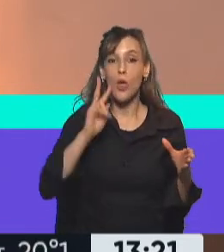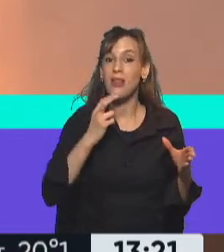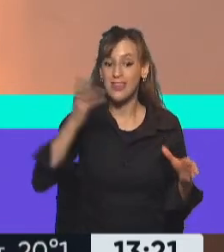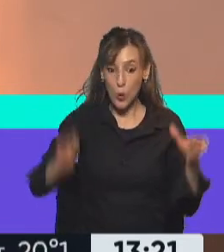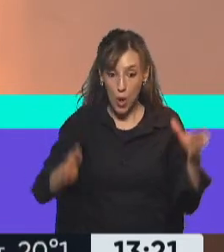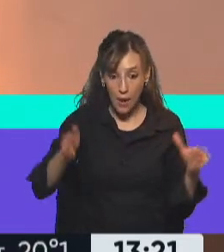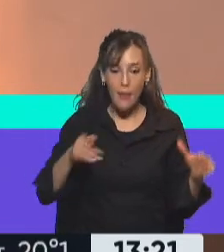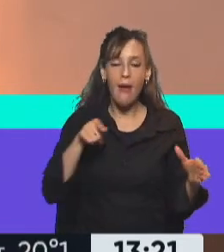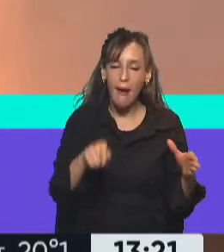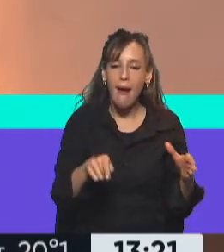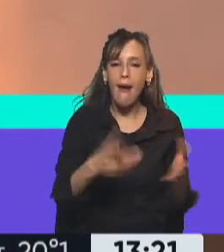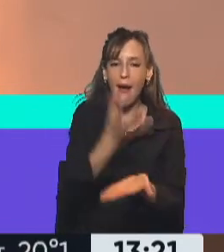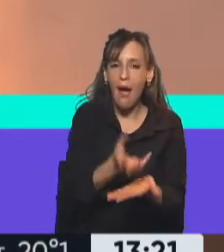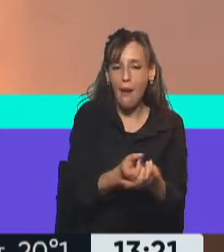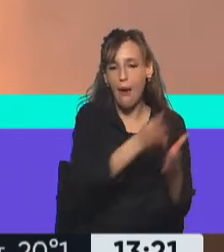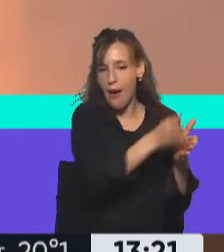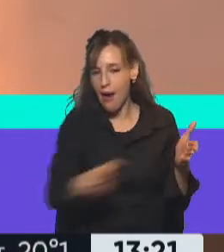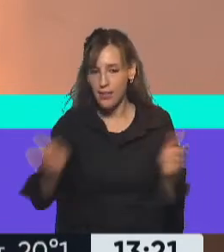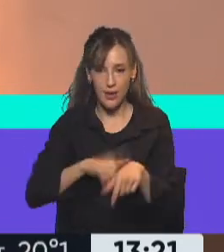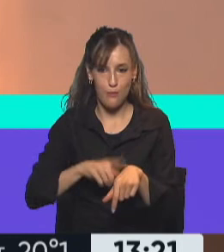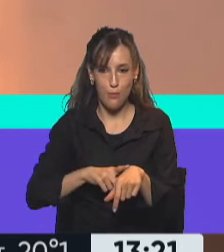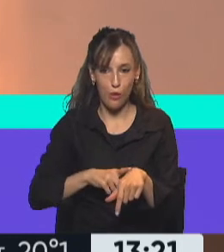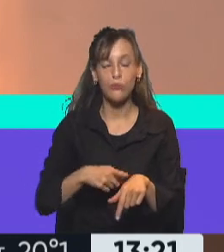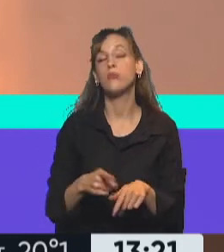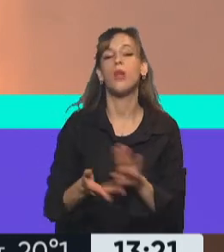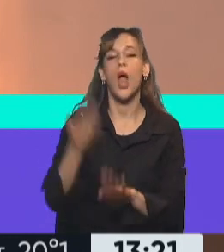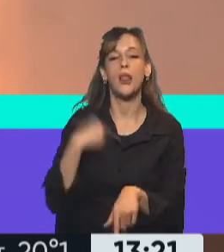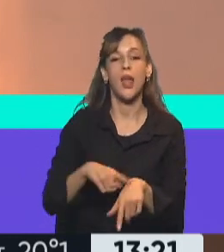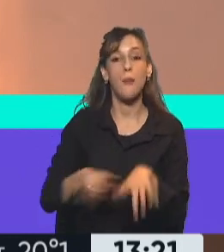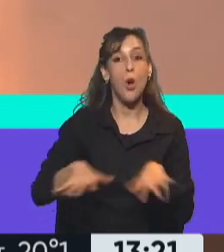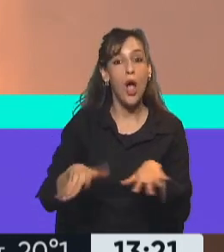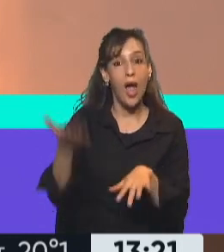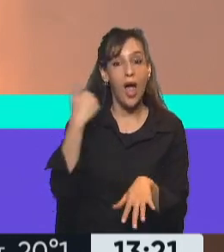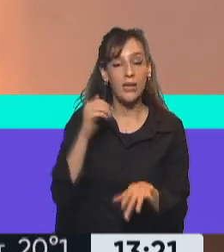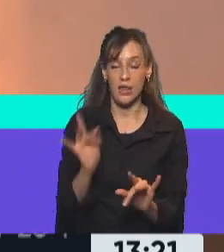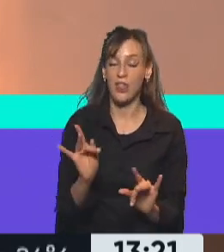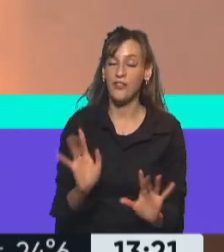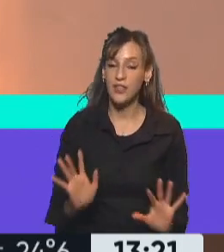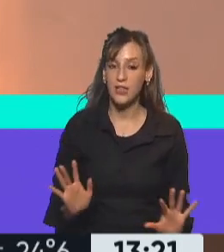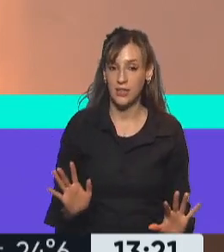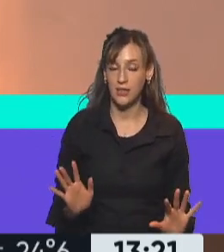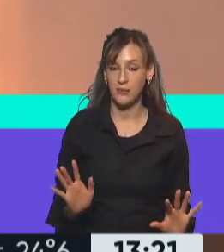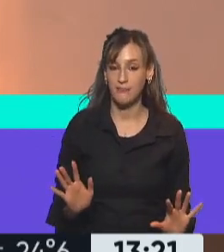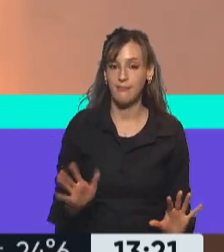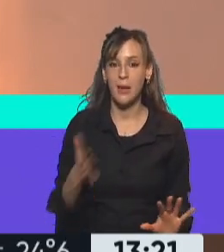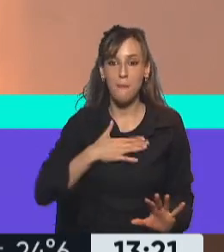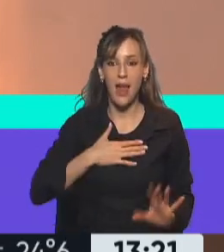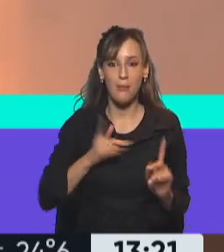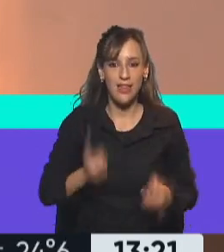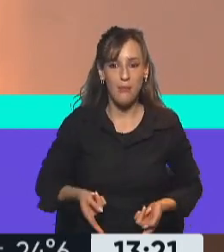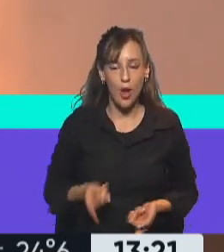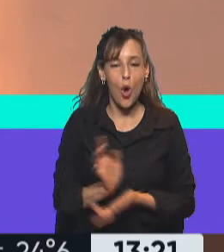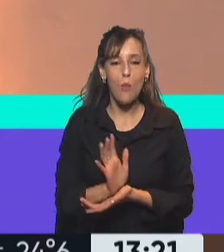2019, en una época que la pasábamos muy difícil y de alguna manera para mí también fue un